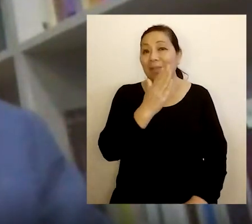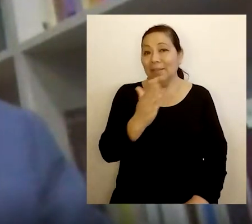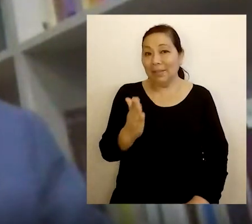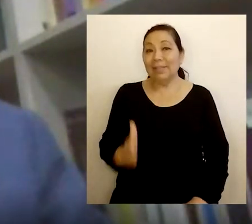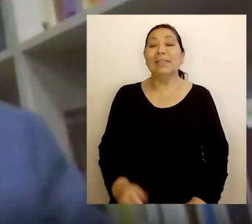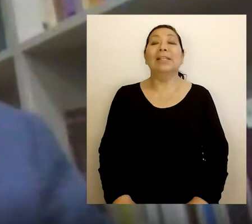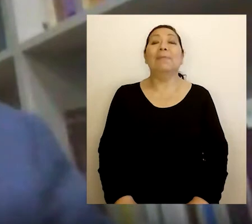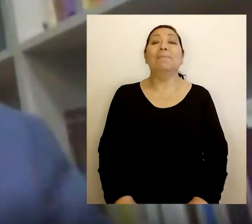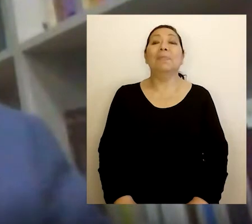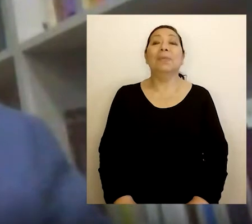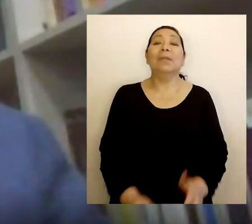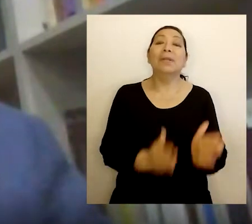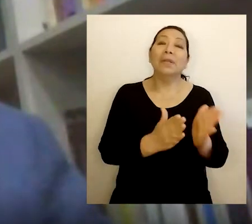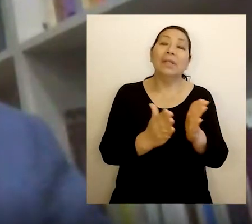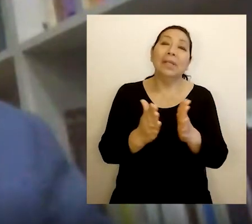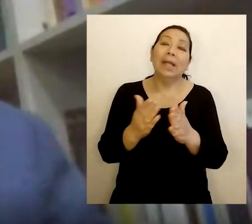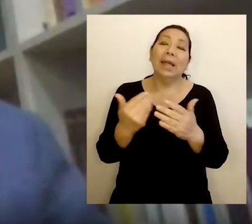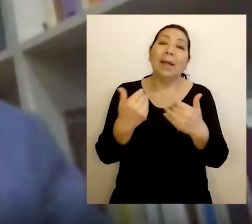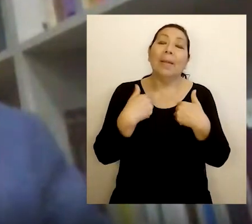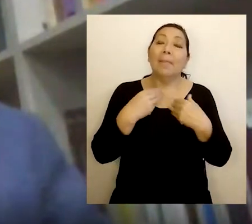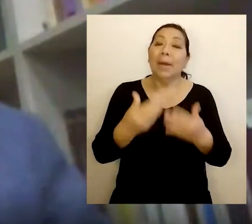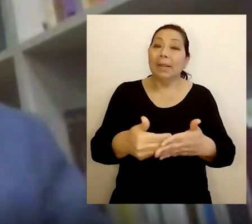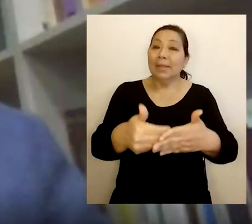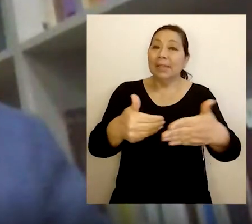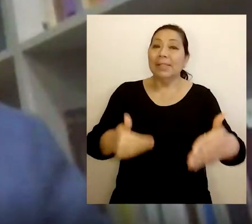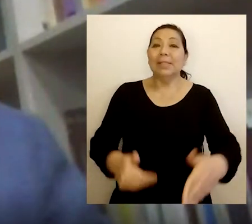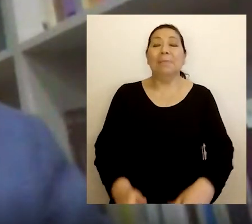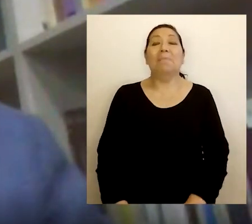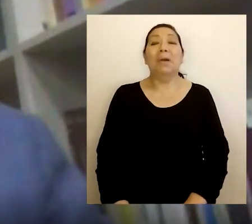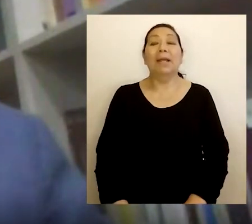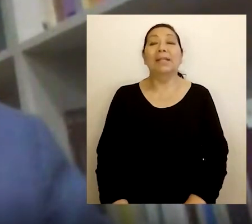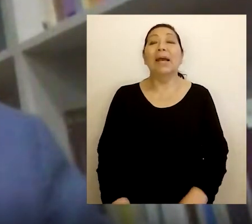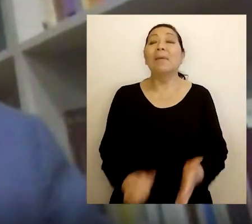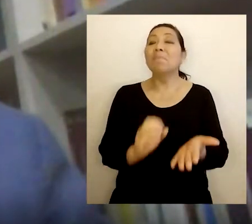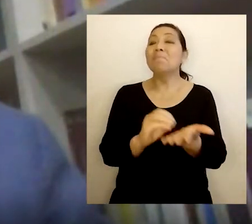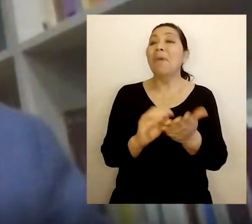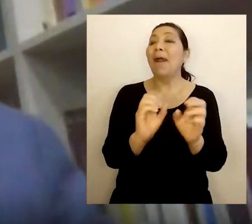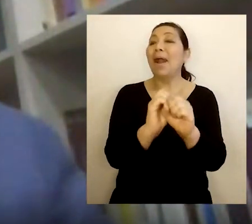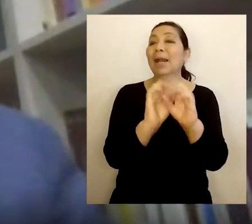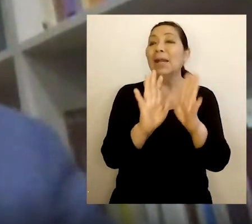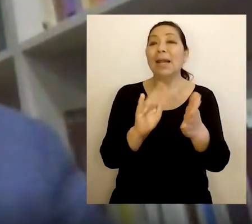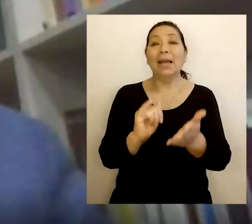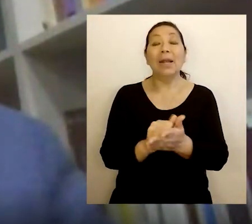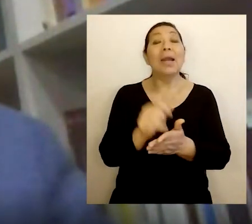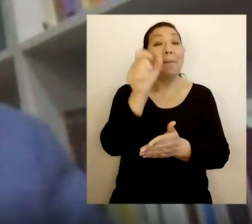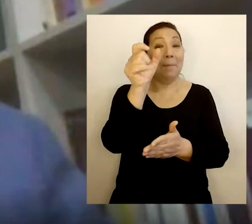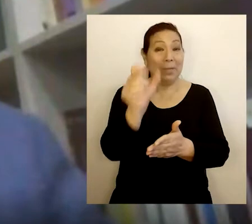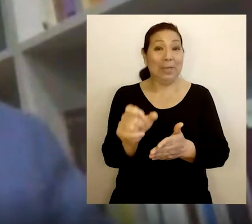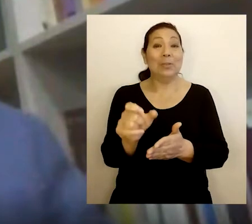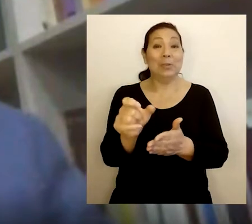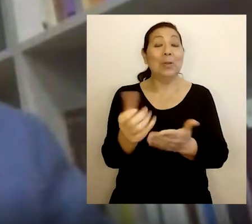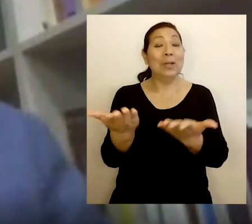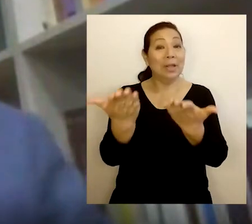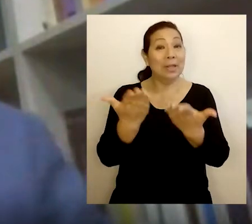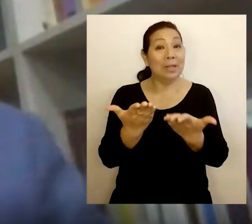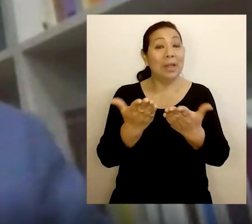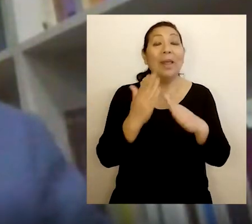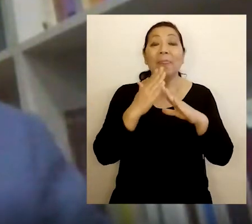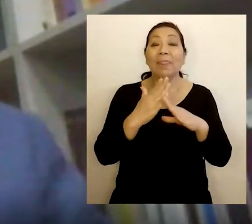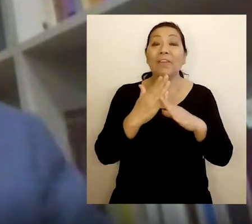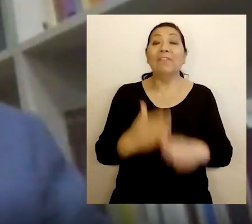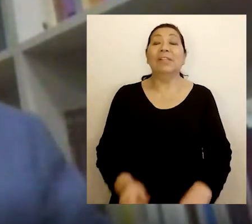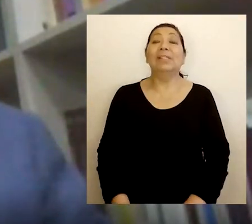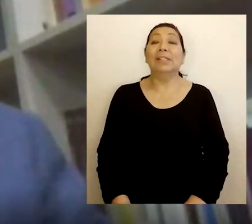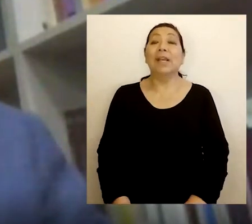la audiencia de determinación anticipada, se establece claramente que la persona que participó como defensa